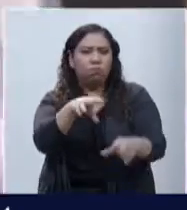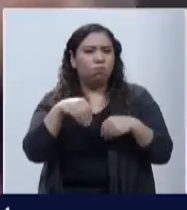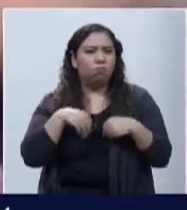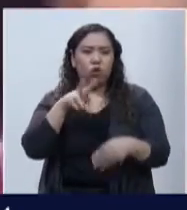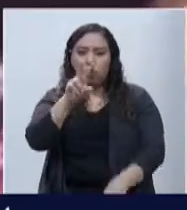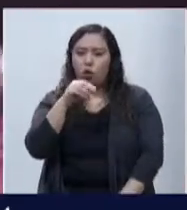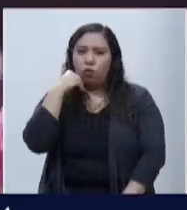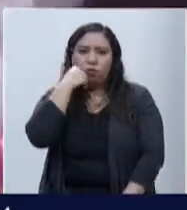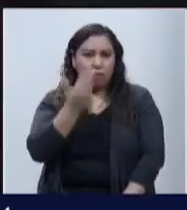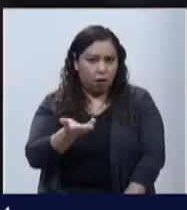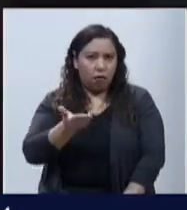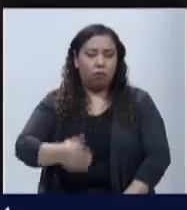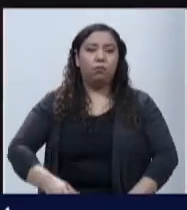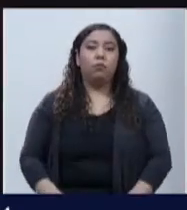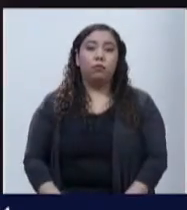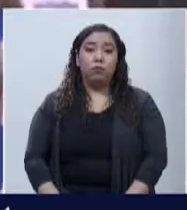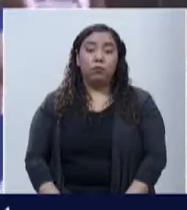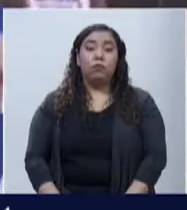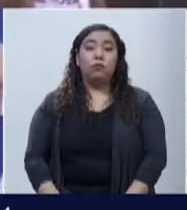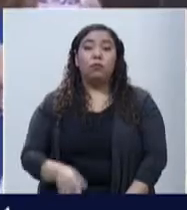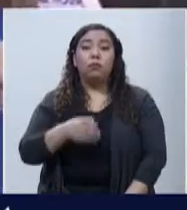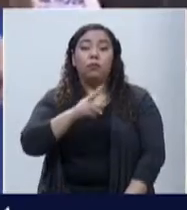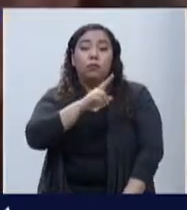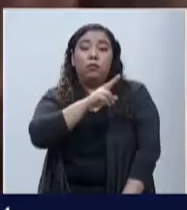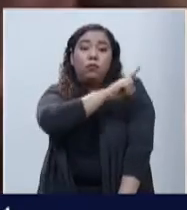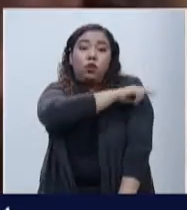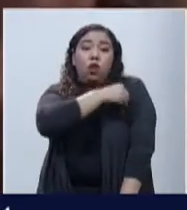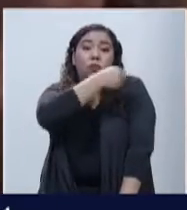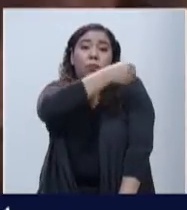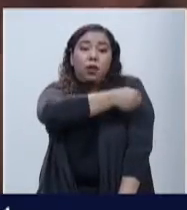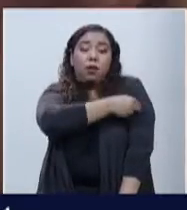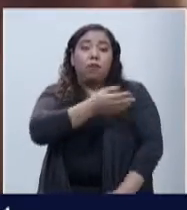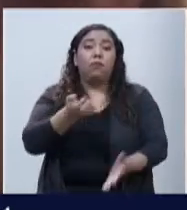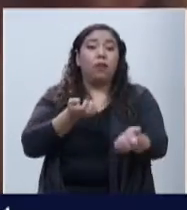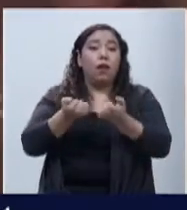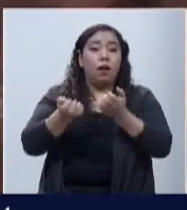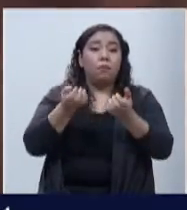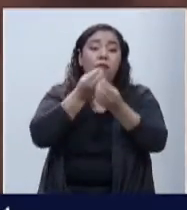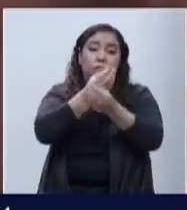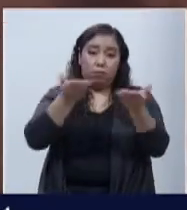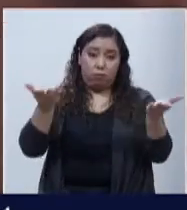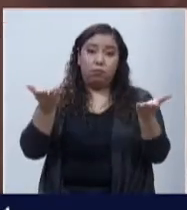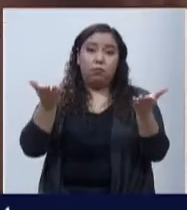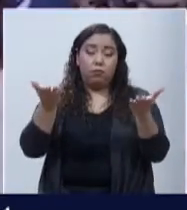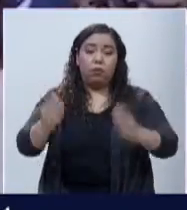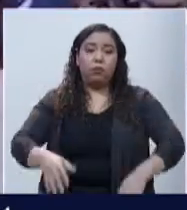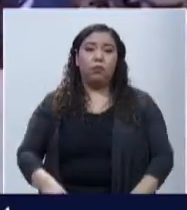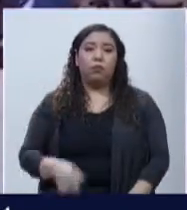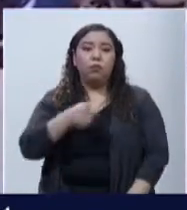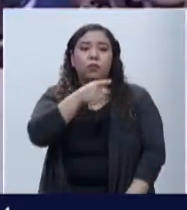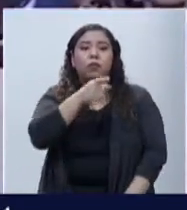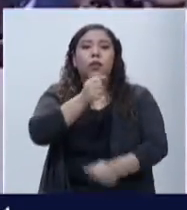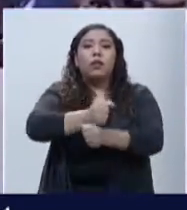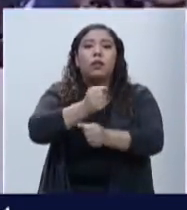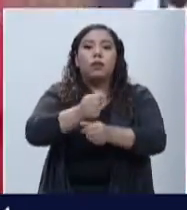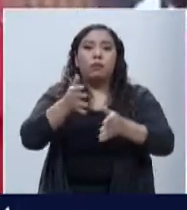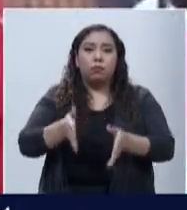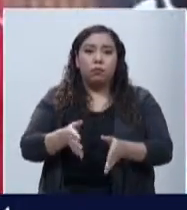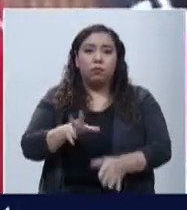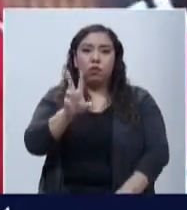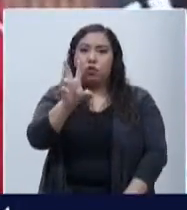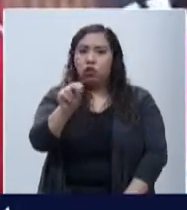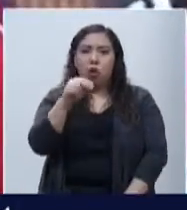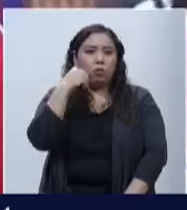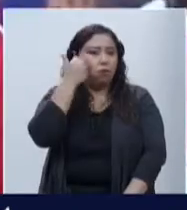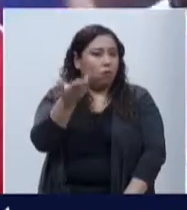19 de una informado una portavoz de la compañía de hospitales que gestiona este centro los empleados que no cumplieron con el plazo